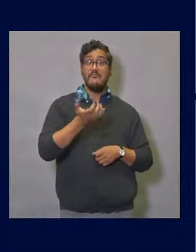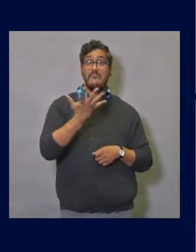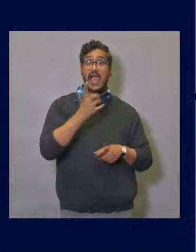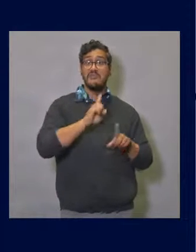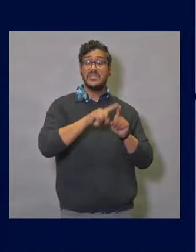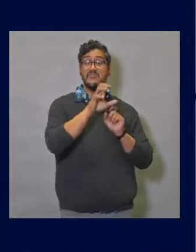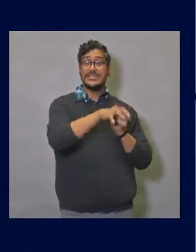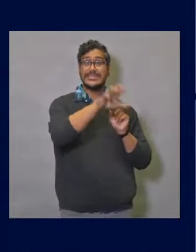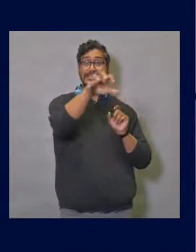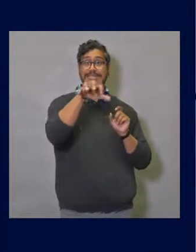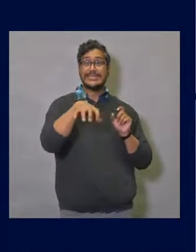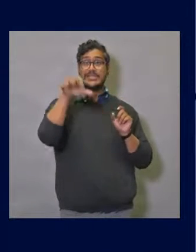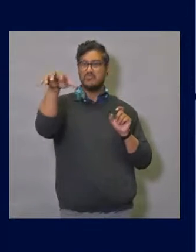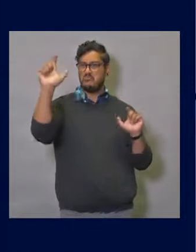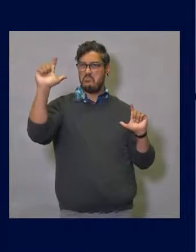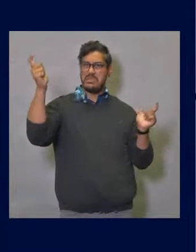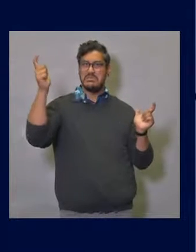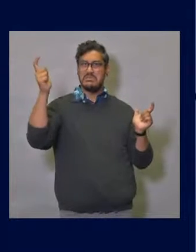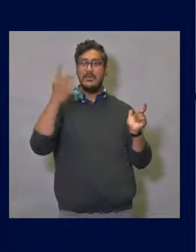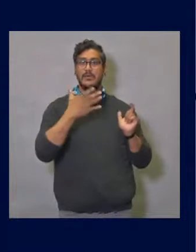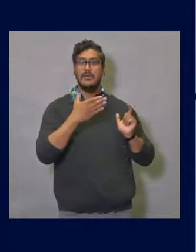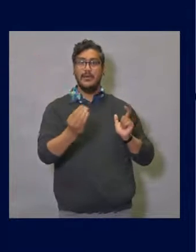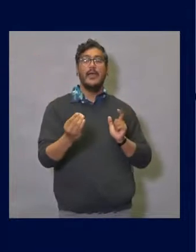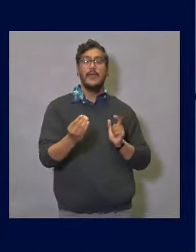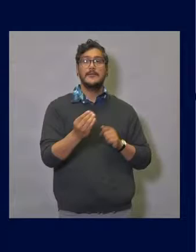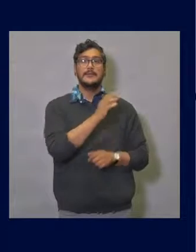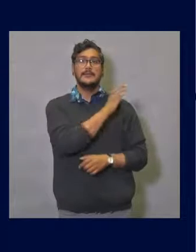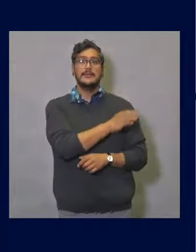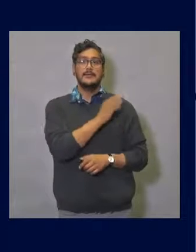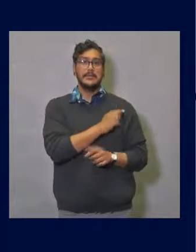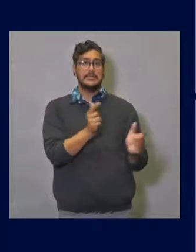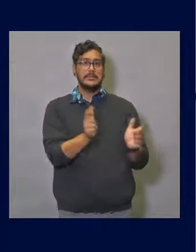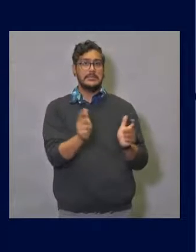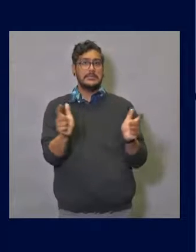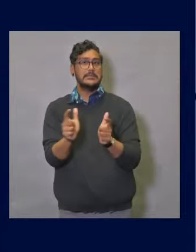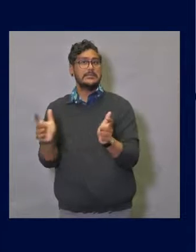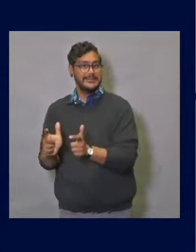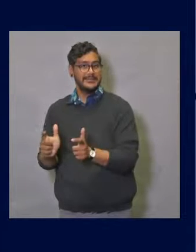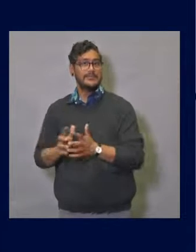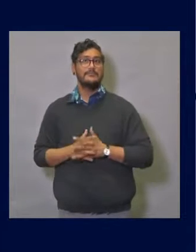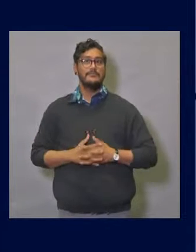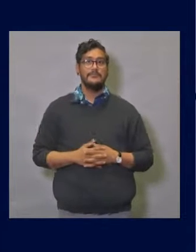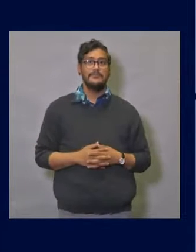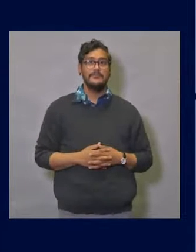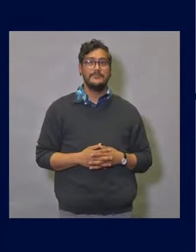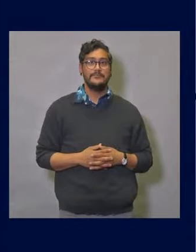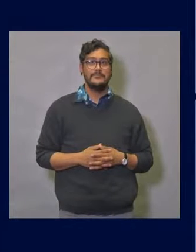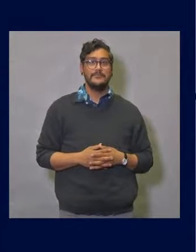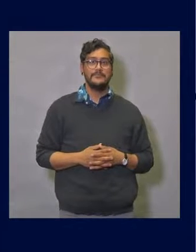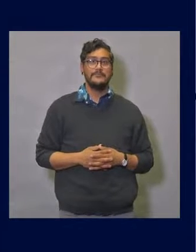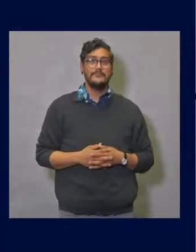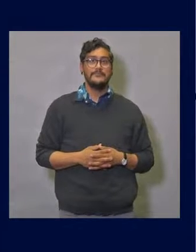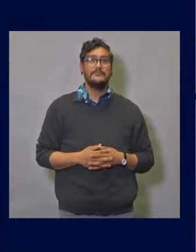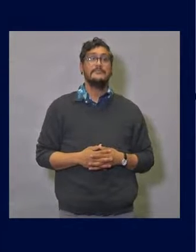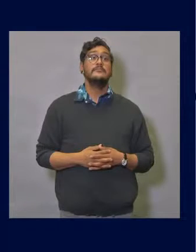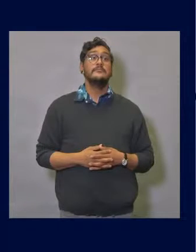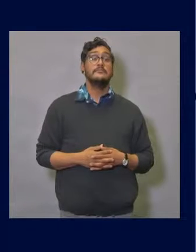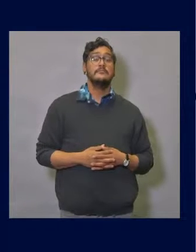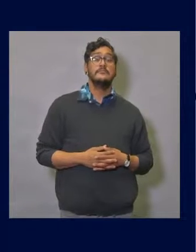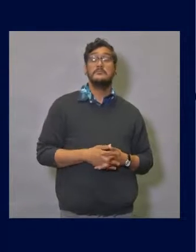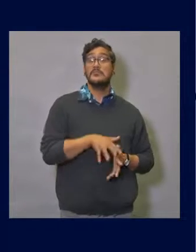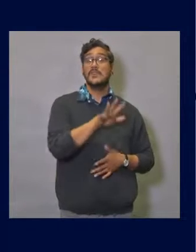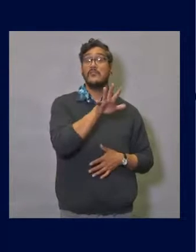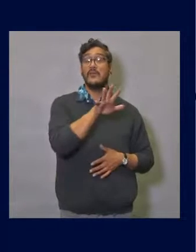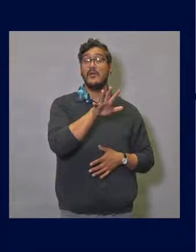vacunación a gran escala y nuestros centros de vacunación en Balboa y El Sereno. Del 5 al 19